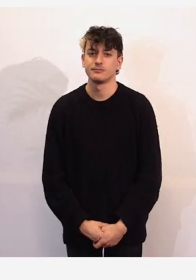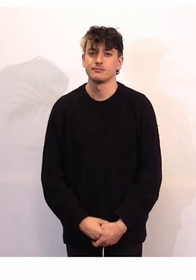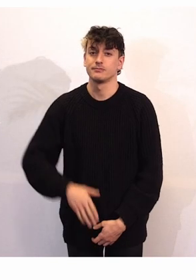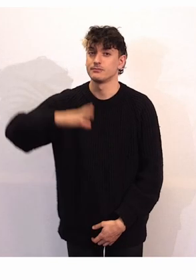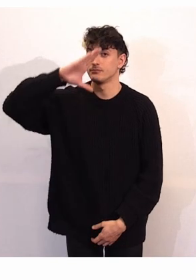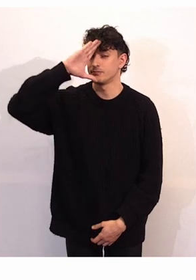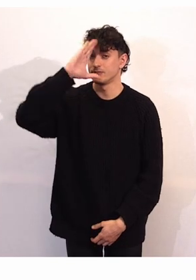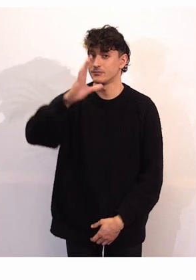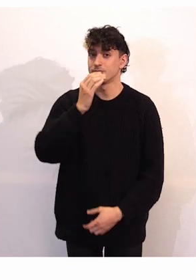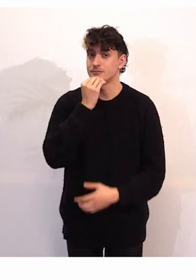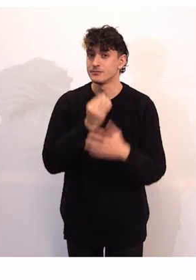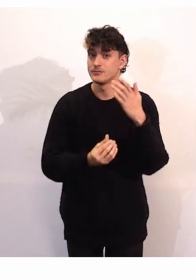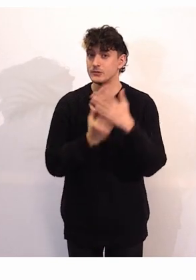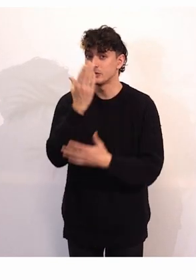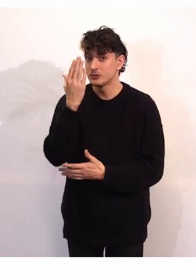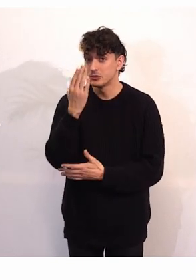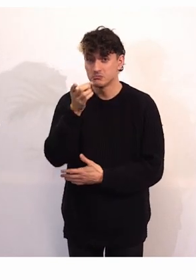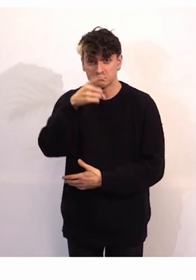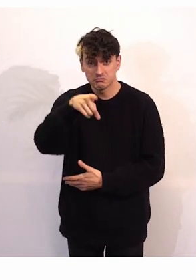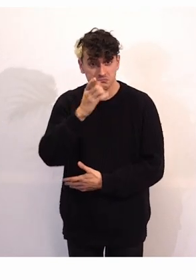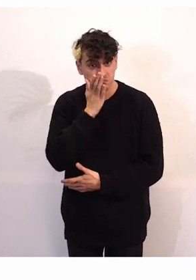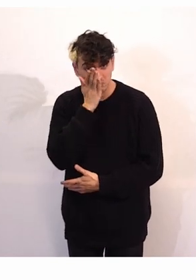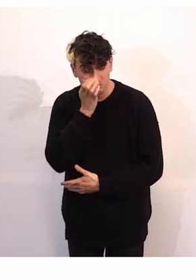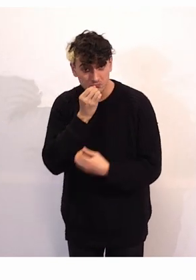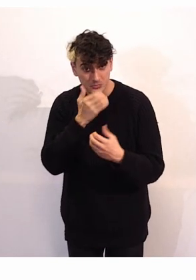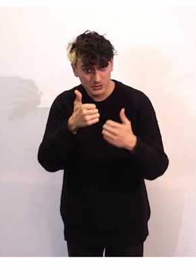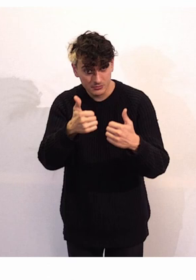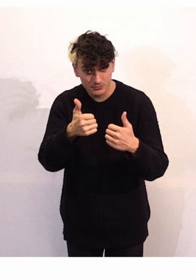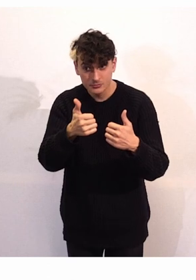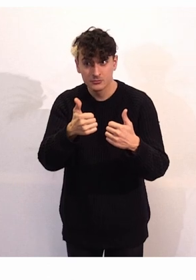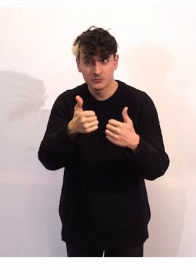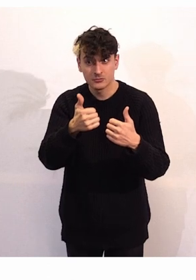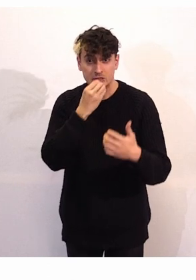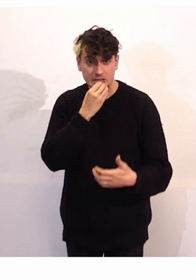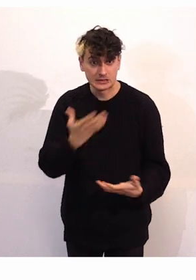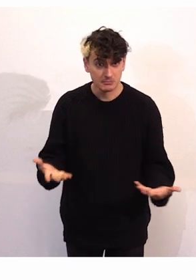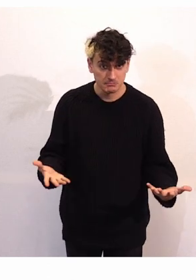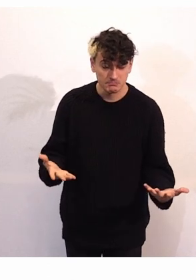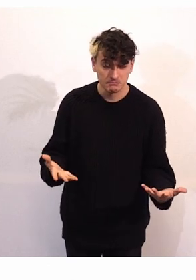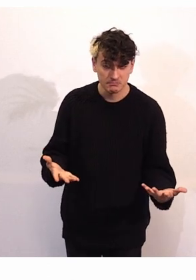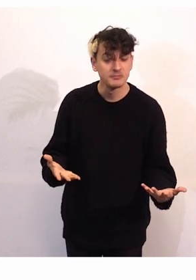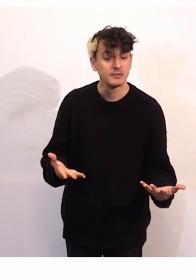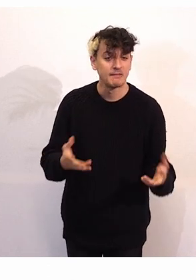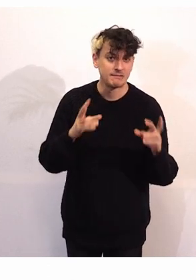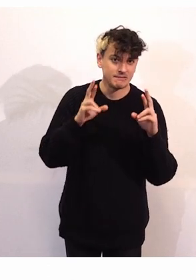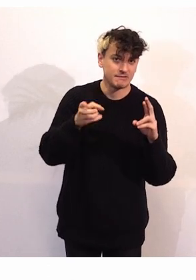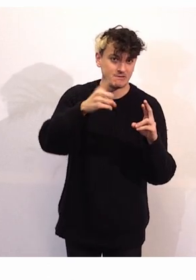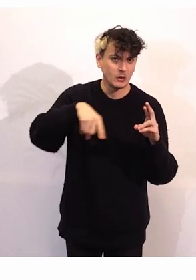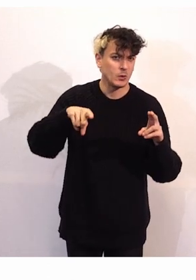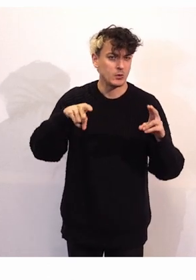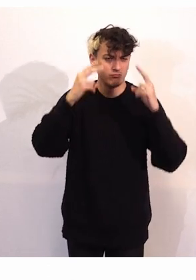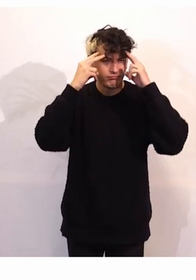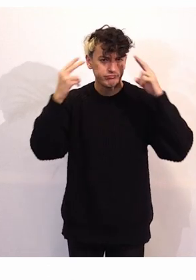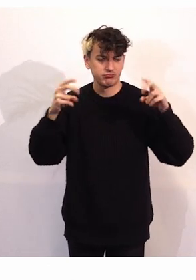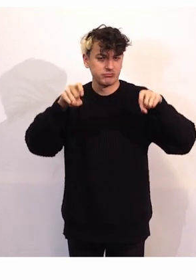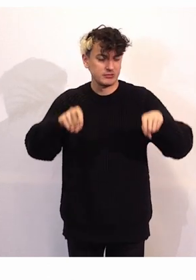Hola, buenos días. ¿Qué tal habéis dormido? Esperamos. Esperamos que hayáis podido descansar y recuperar fuerzas para el día